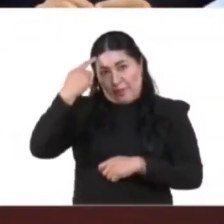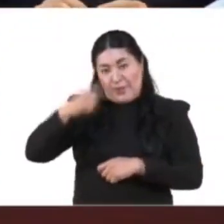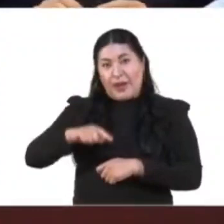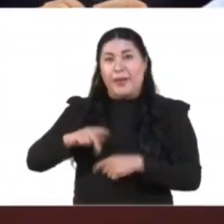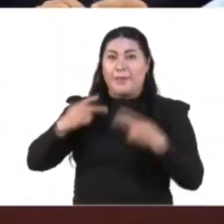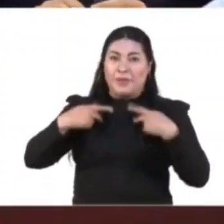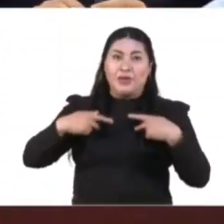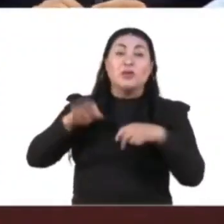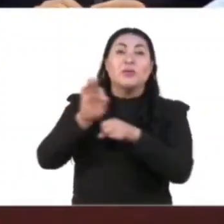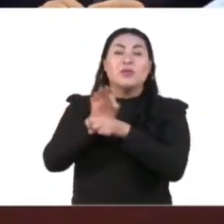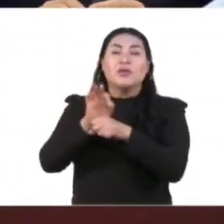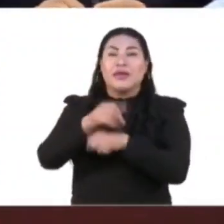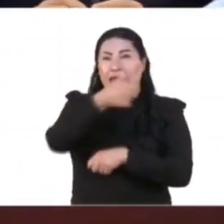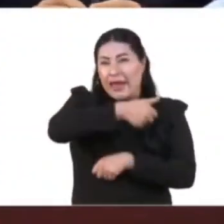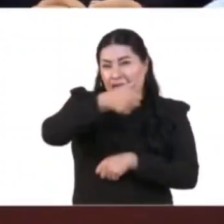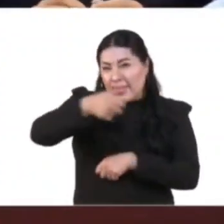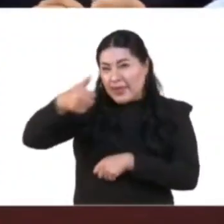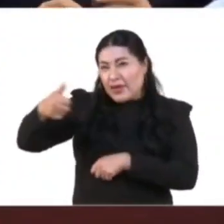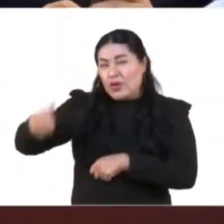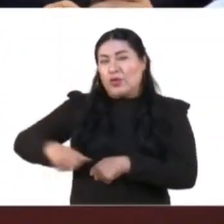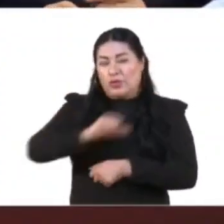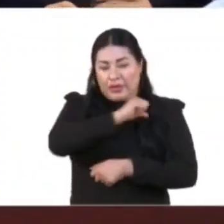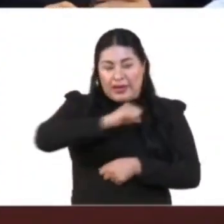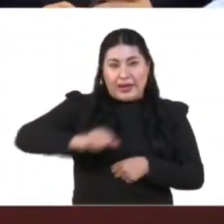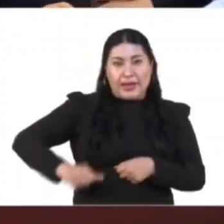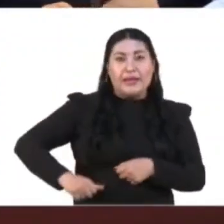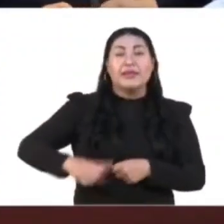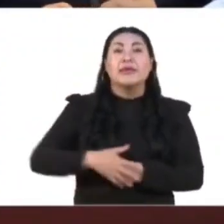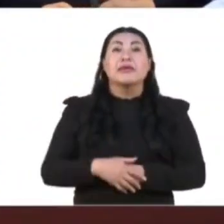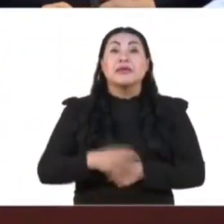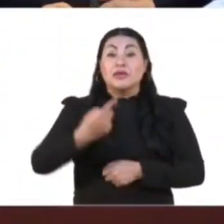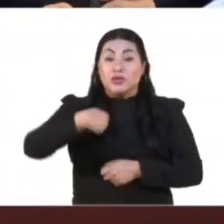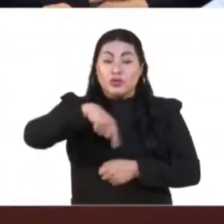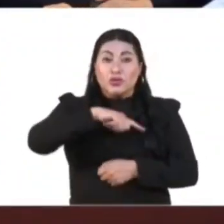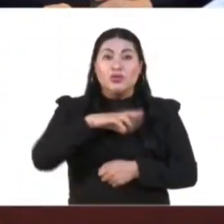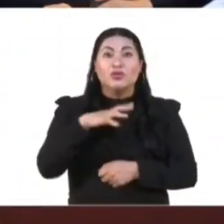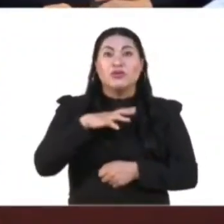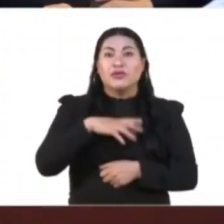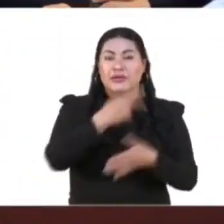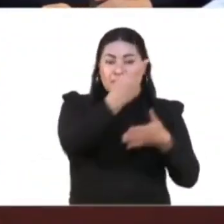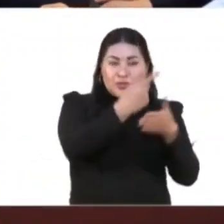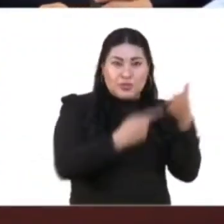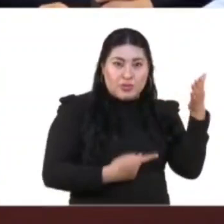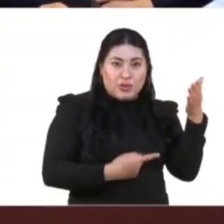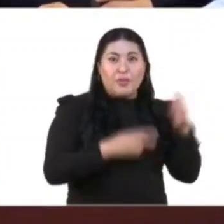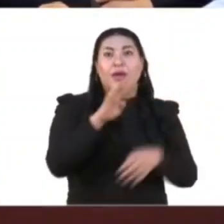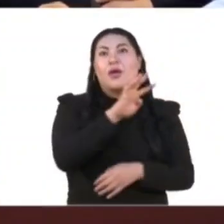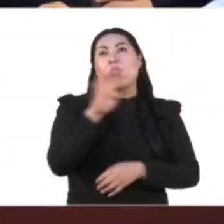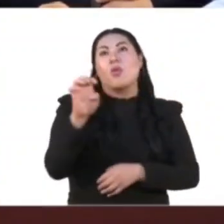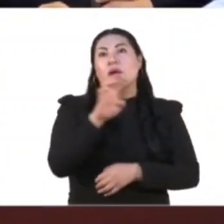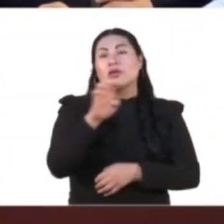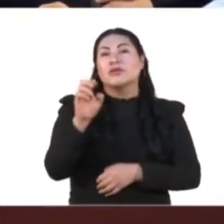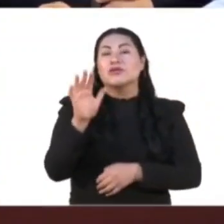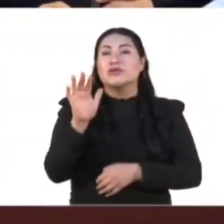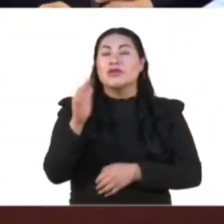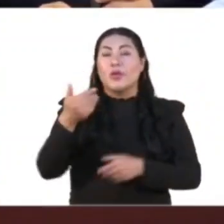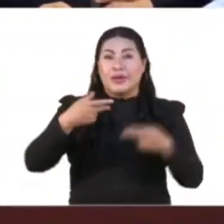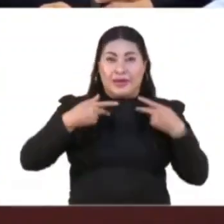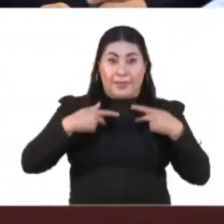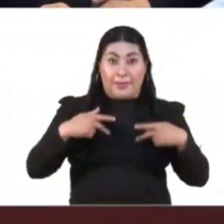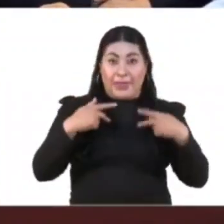cada alcaldía, en cada coordinación territorial, generamos un esquema de 450